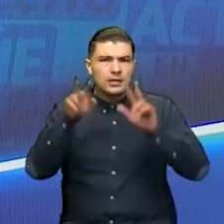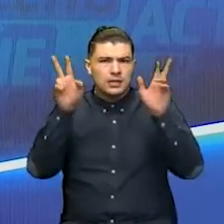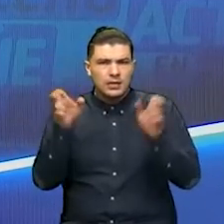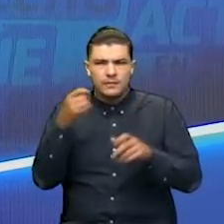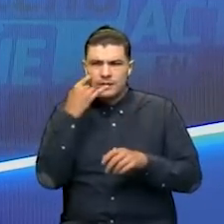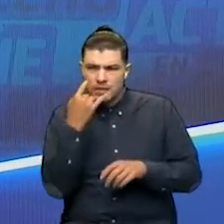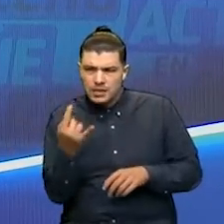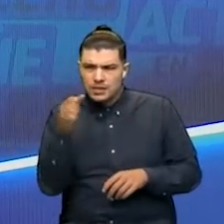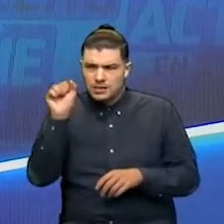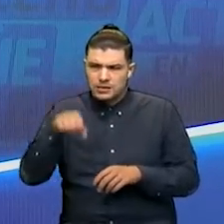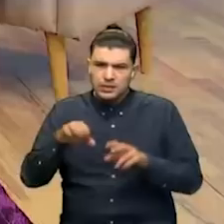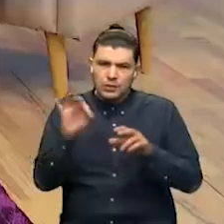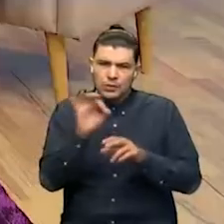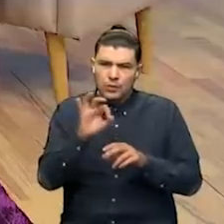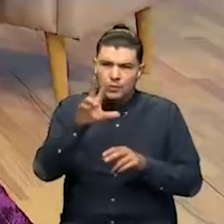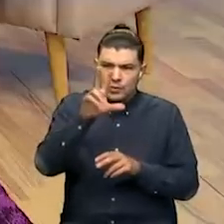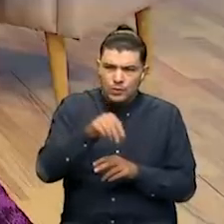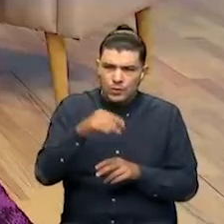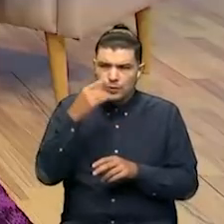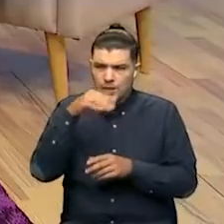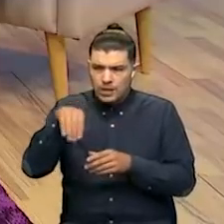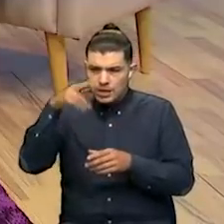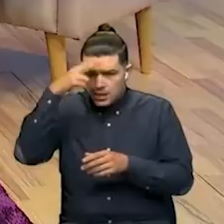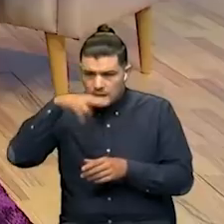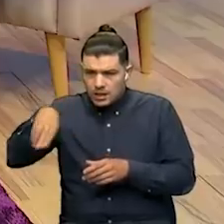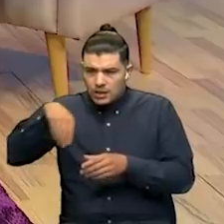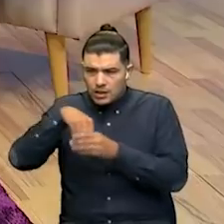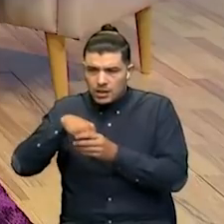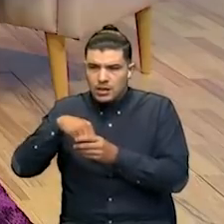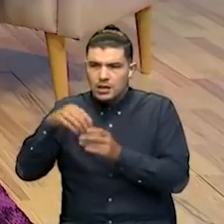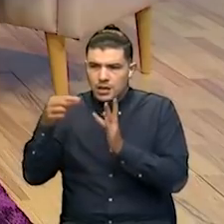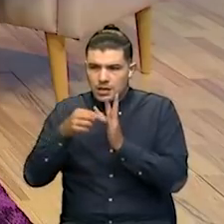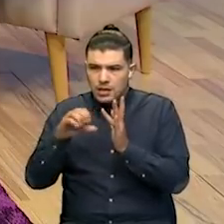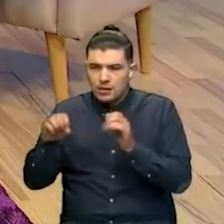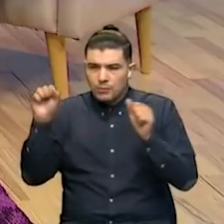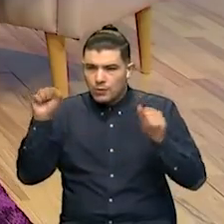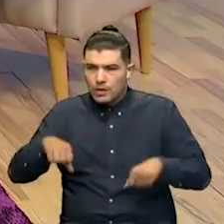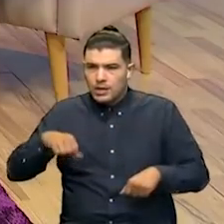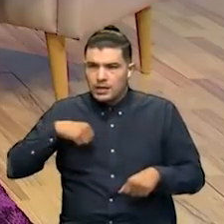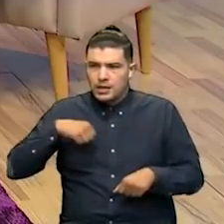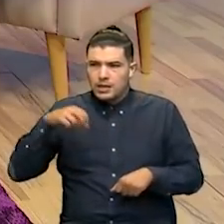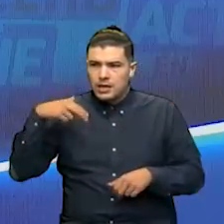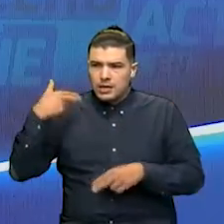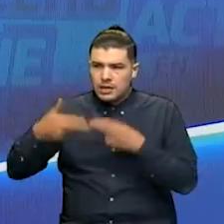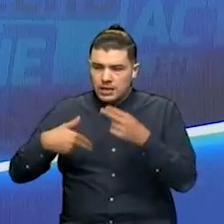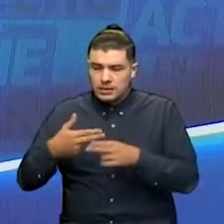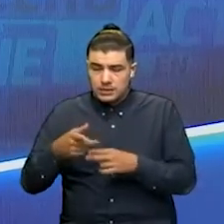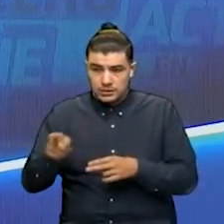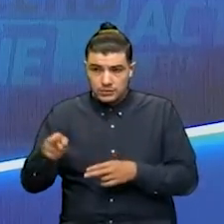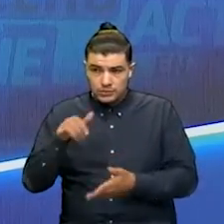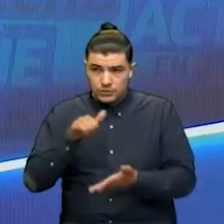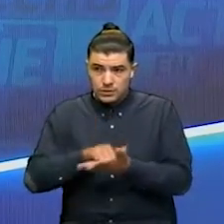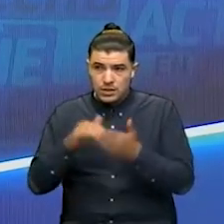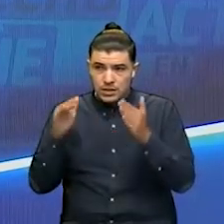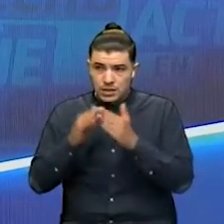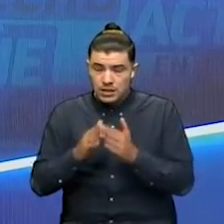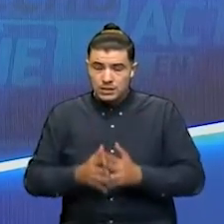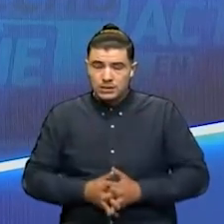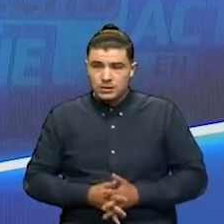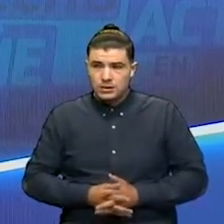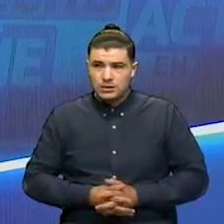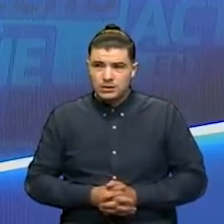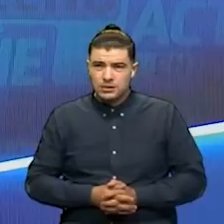no si el hijo está dentro o fuera del matrimonio para tener o no en el determinado momento, como en este caso, derecho a los